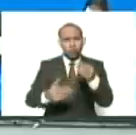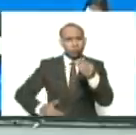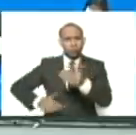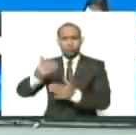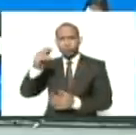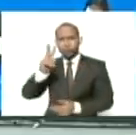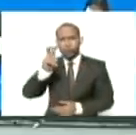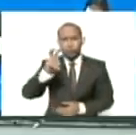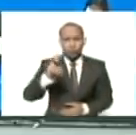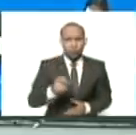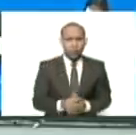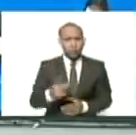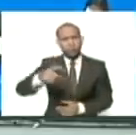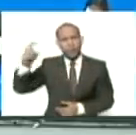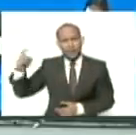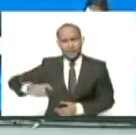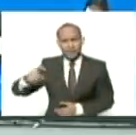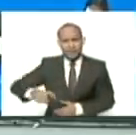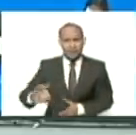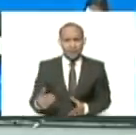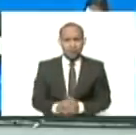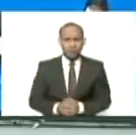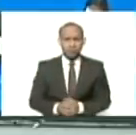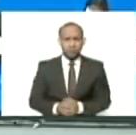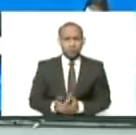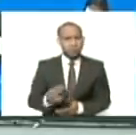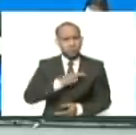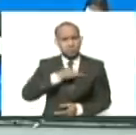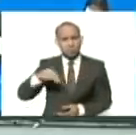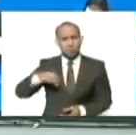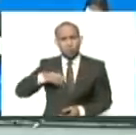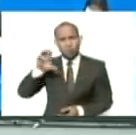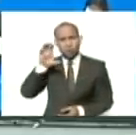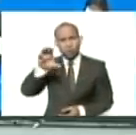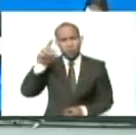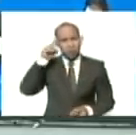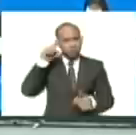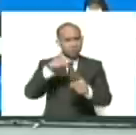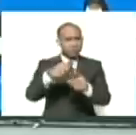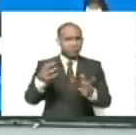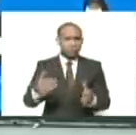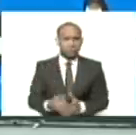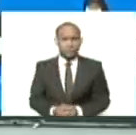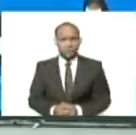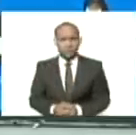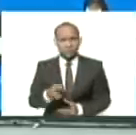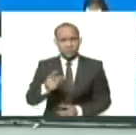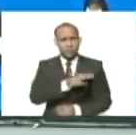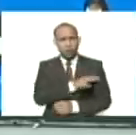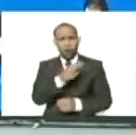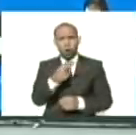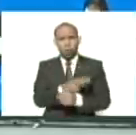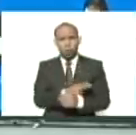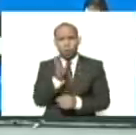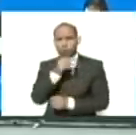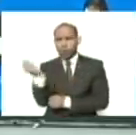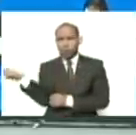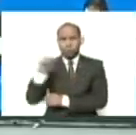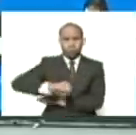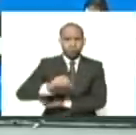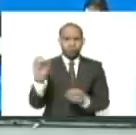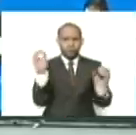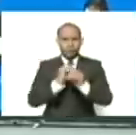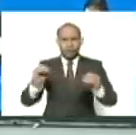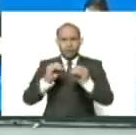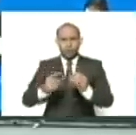nuevo, totalmente necesario para nuestro país? Es un poder invencible,